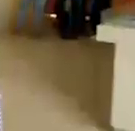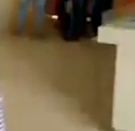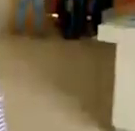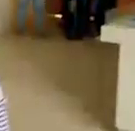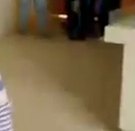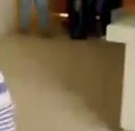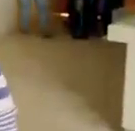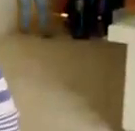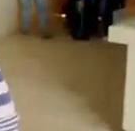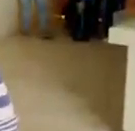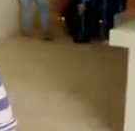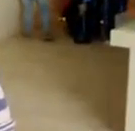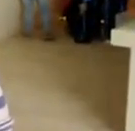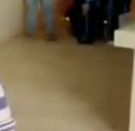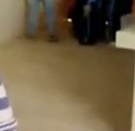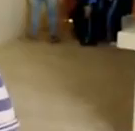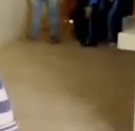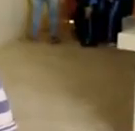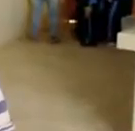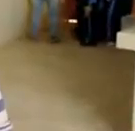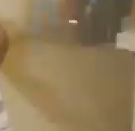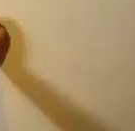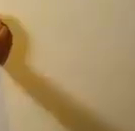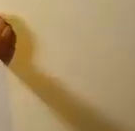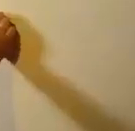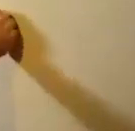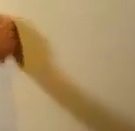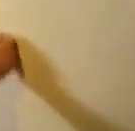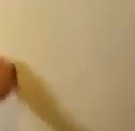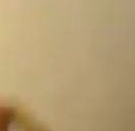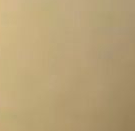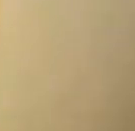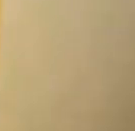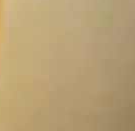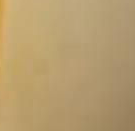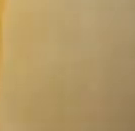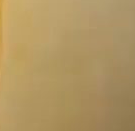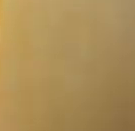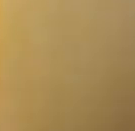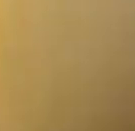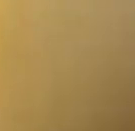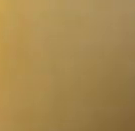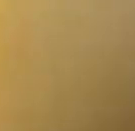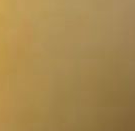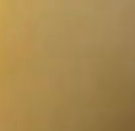Las áreas protegidas del Perú se encuentran en la costa, sierra y selva.